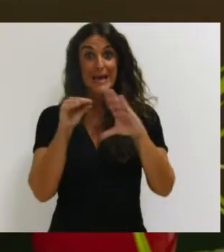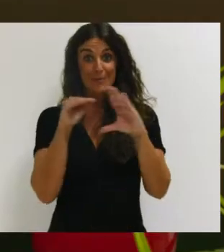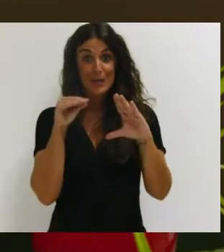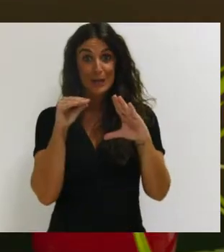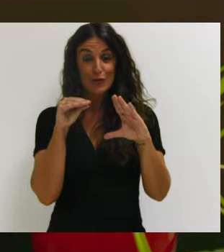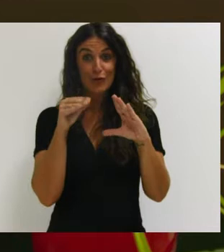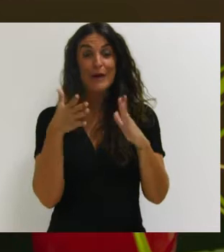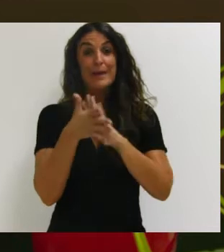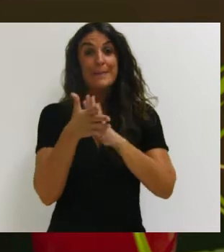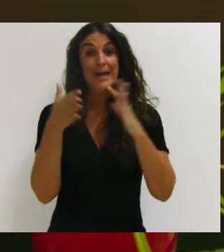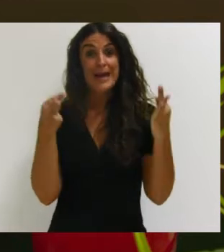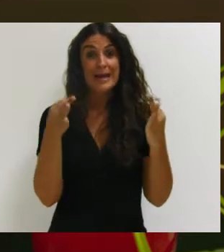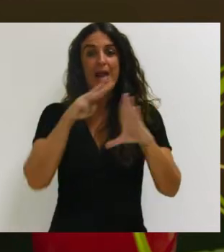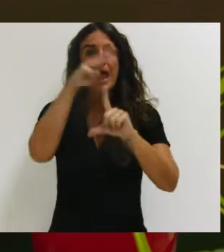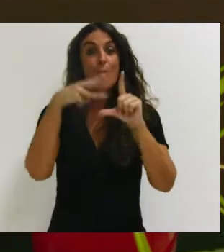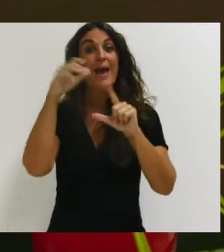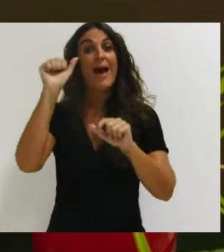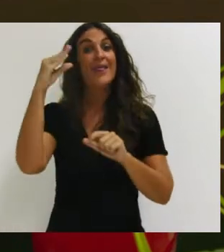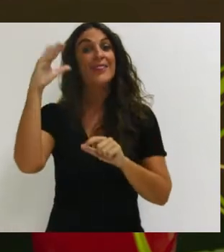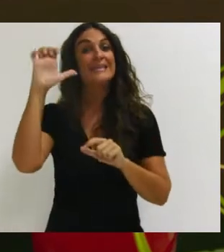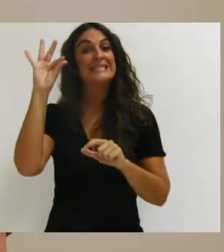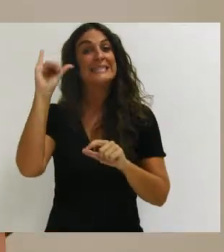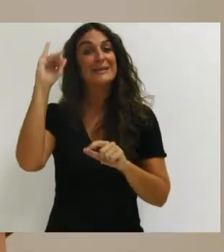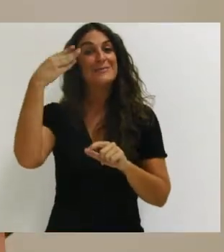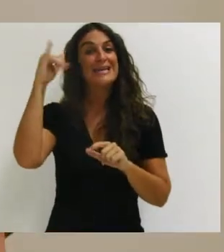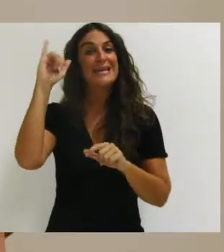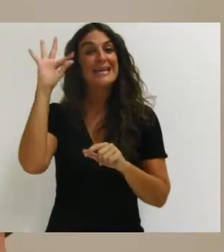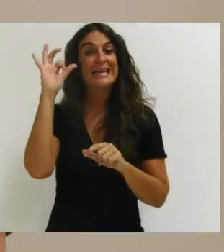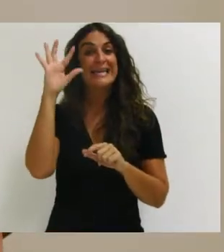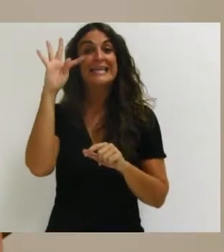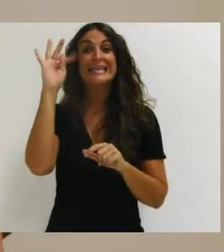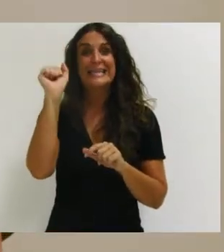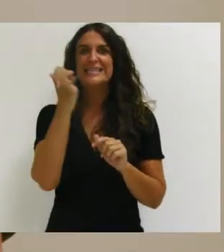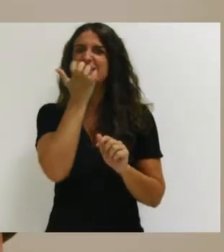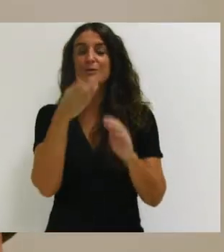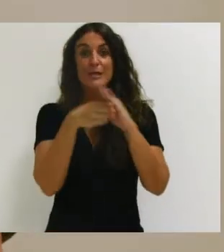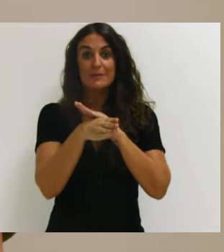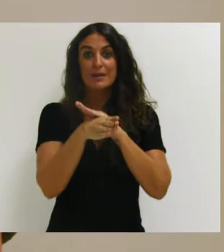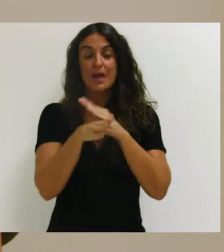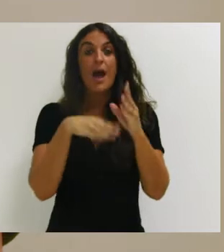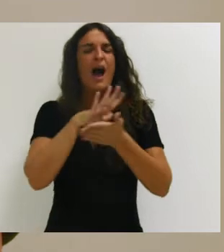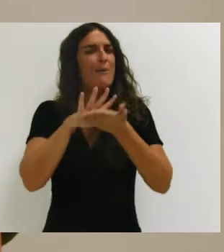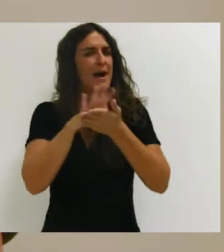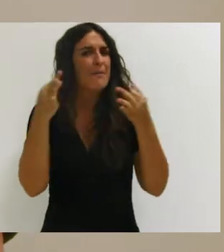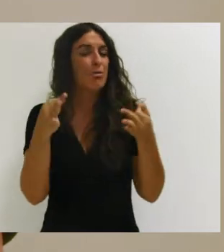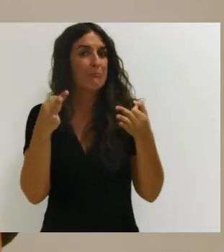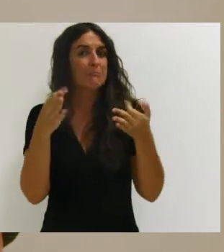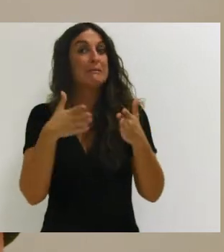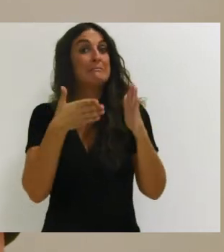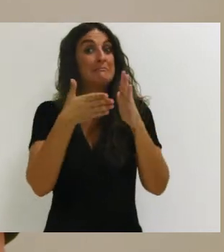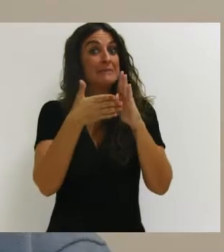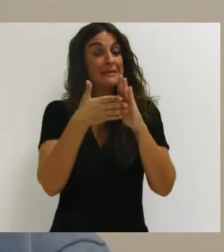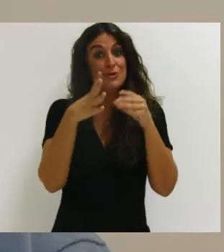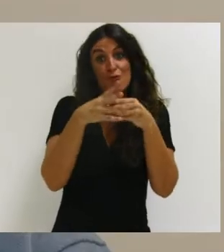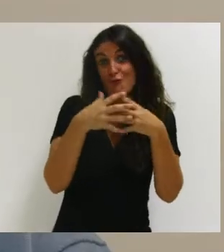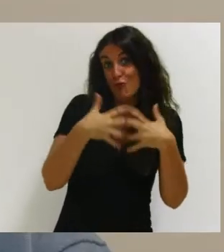En este vídeo queremos explicar la página web Accesibilitas. Hablaremos de qué es, cómo funciona y para qué te puede